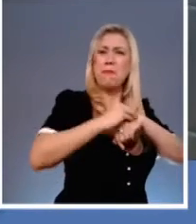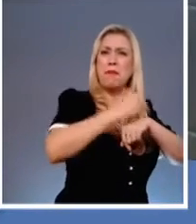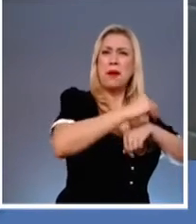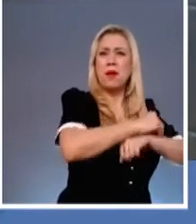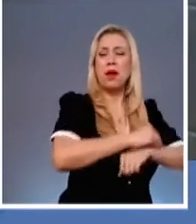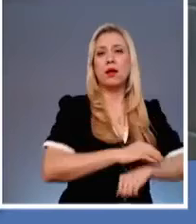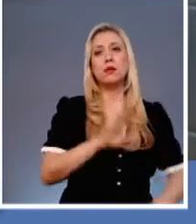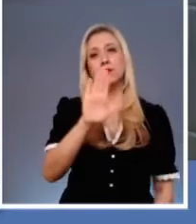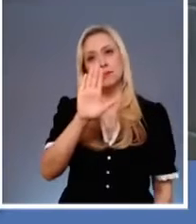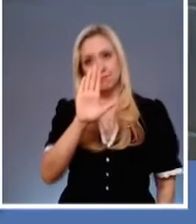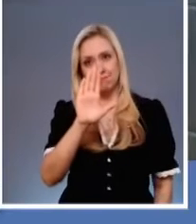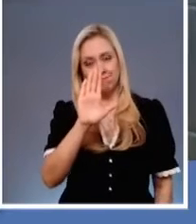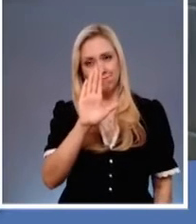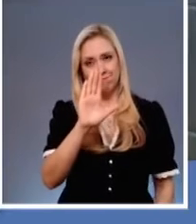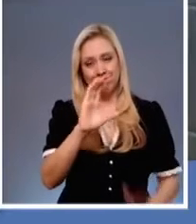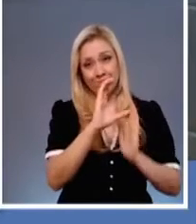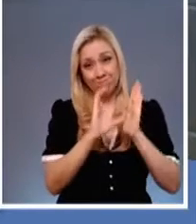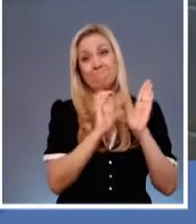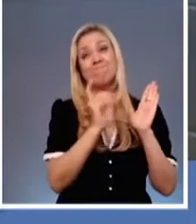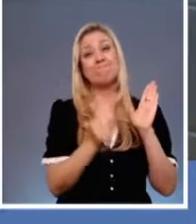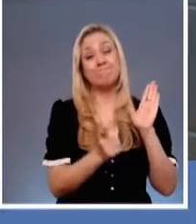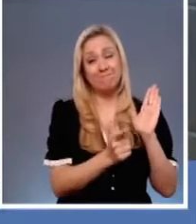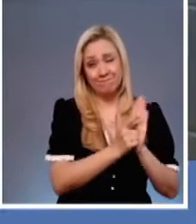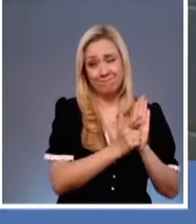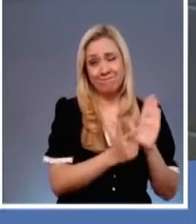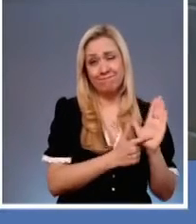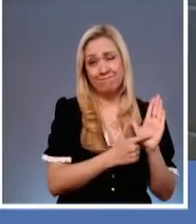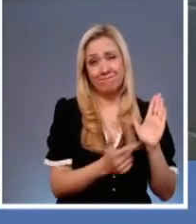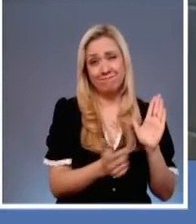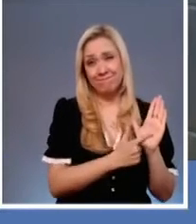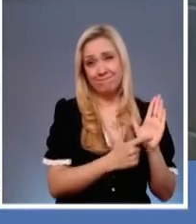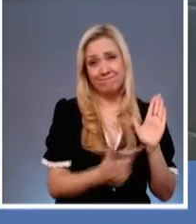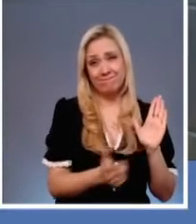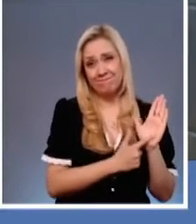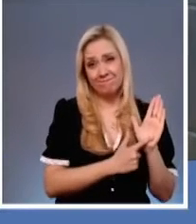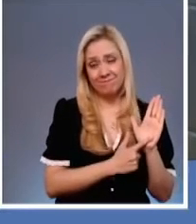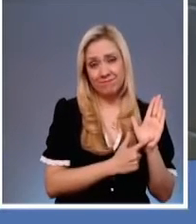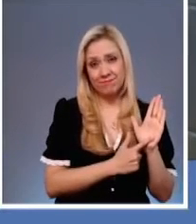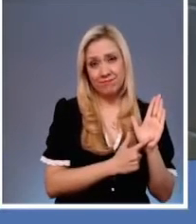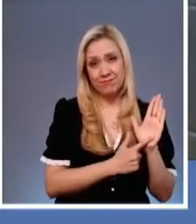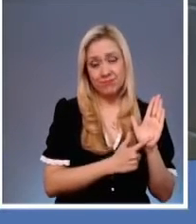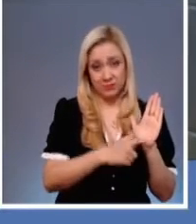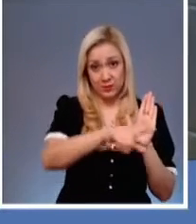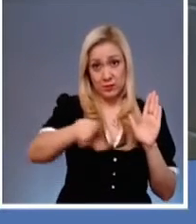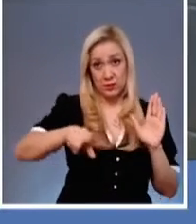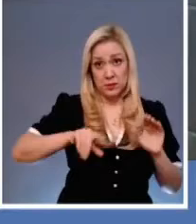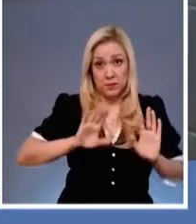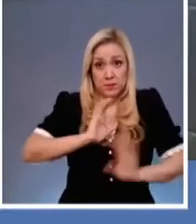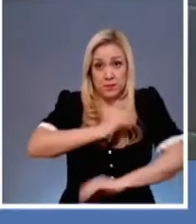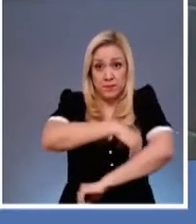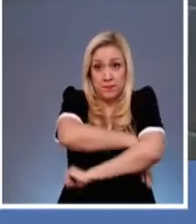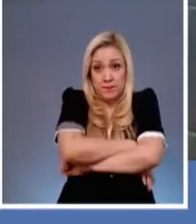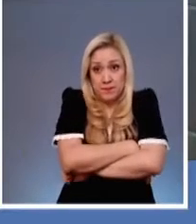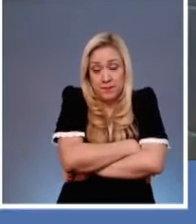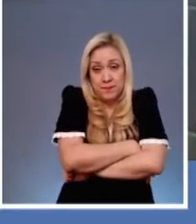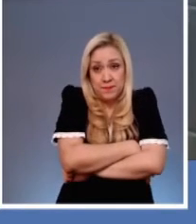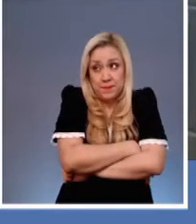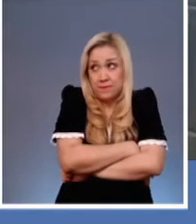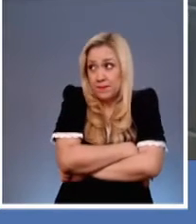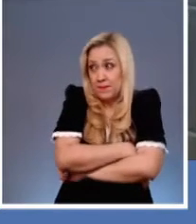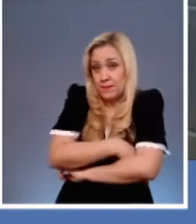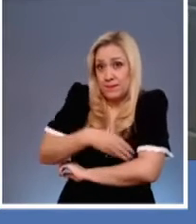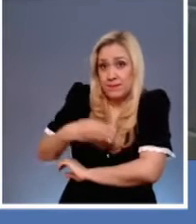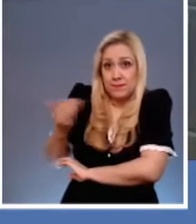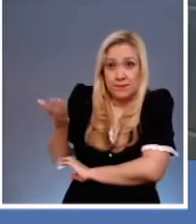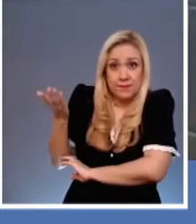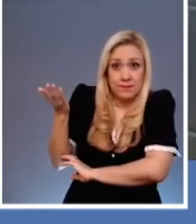igualdad. La pregunta es, ¿nos vamos a quedar sin hacer efectiva la igualdad solo porque a alguien